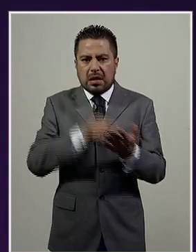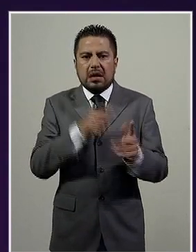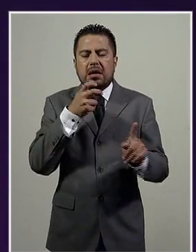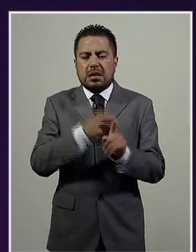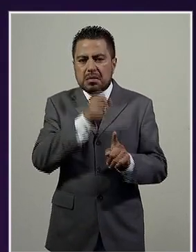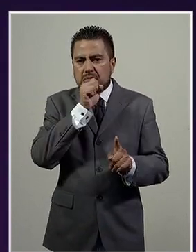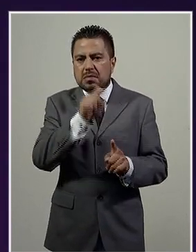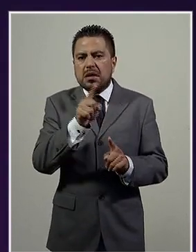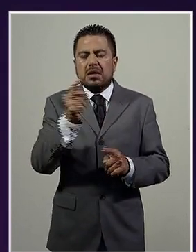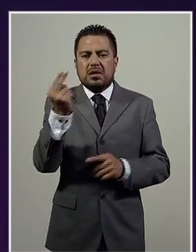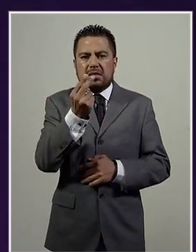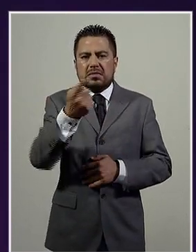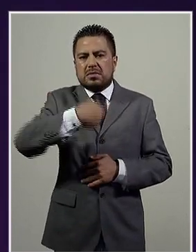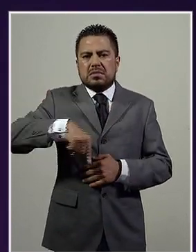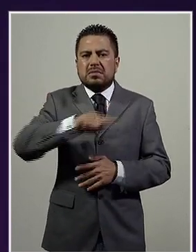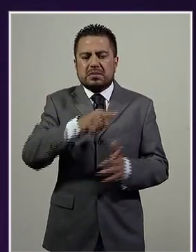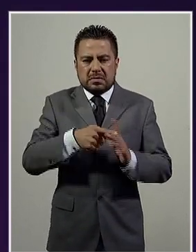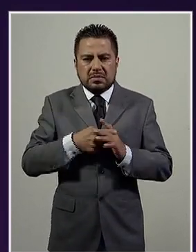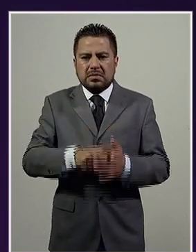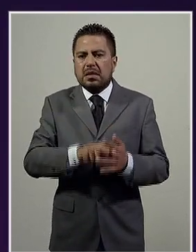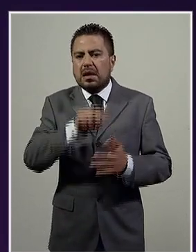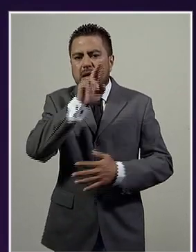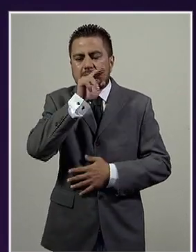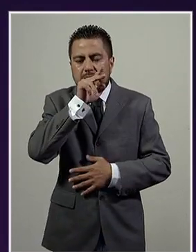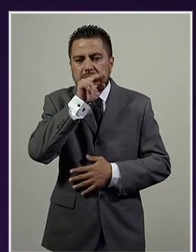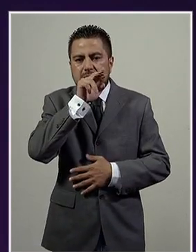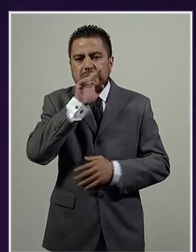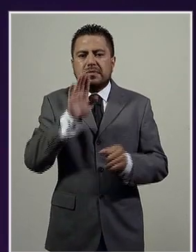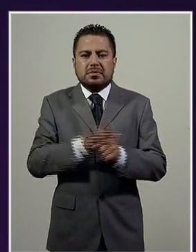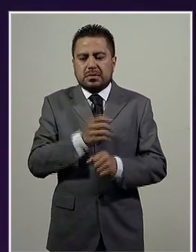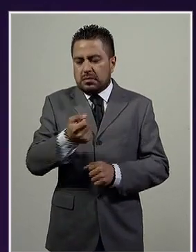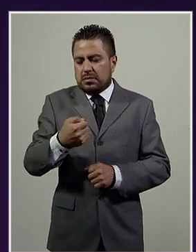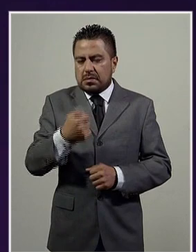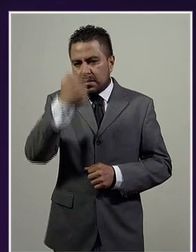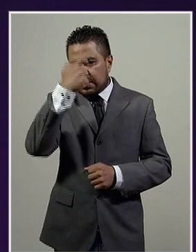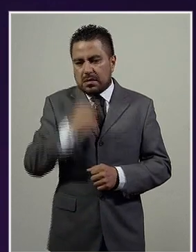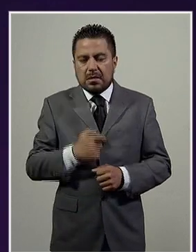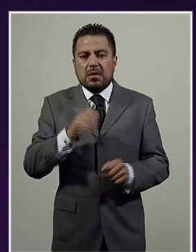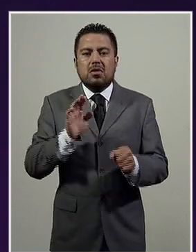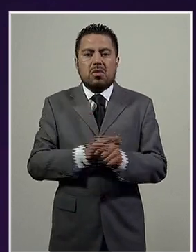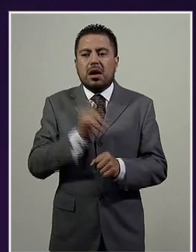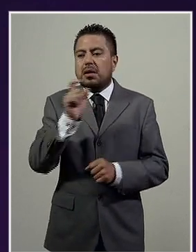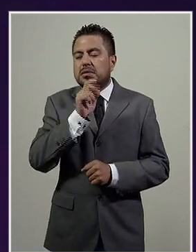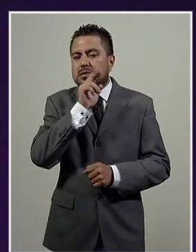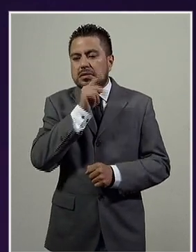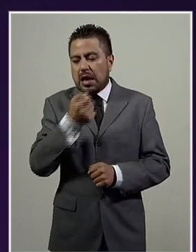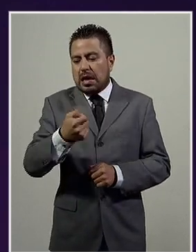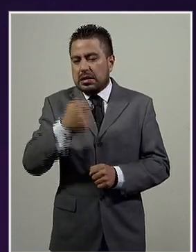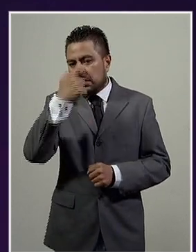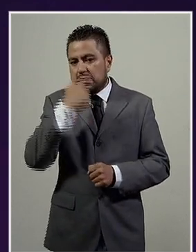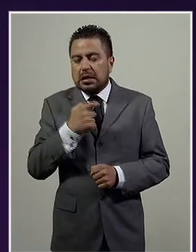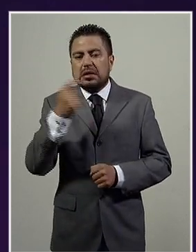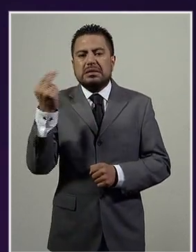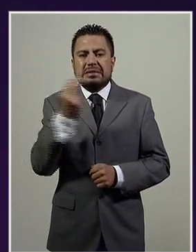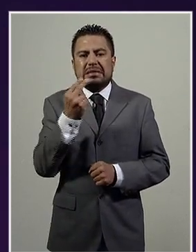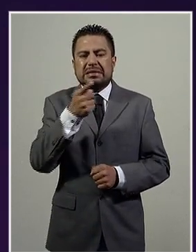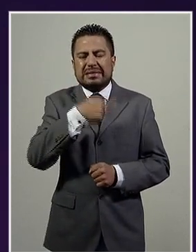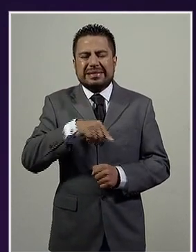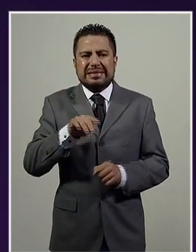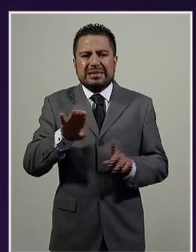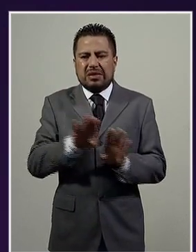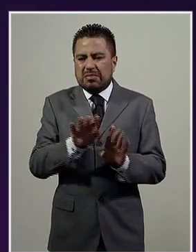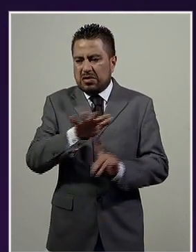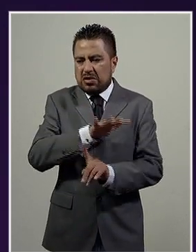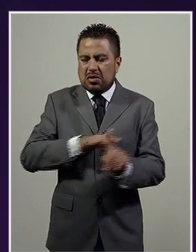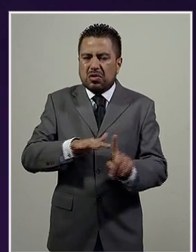aquí debemos de empezarnos a preocupar por nosotros mismos, pero también cuando nos preocupamos por nosotros mismos debemos de procurar el